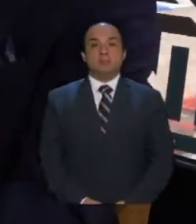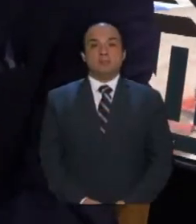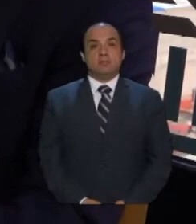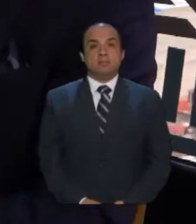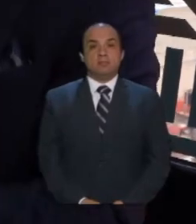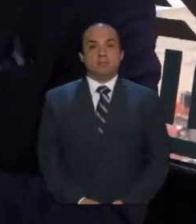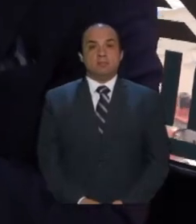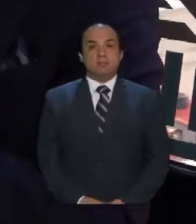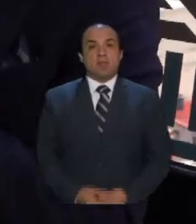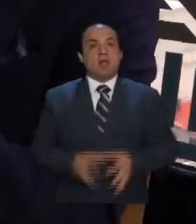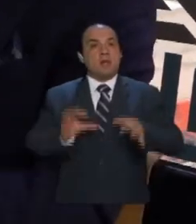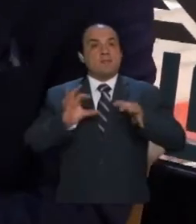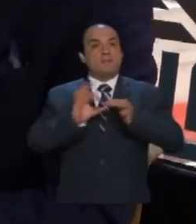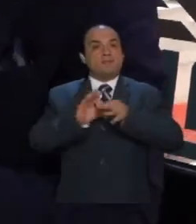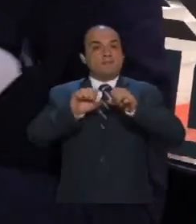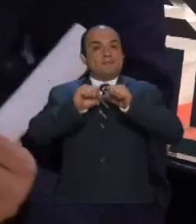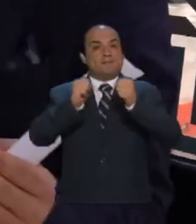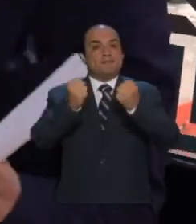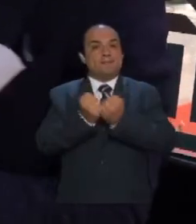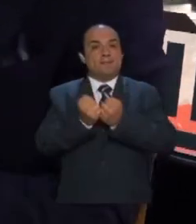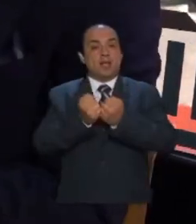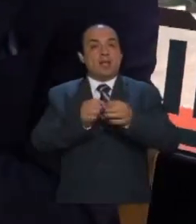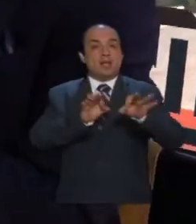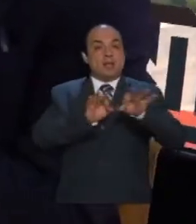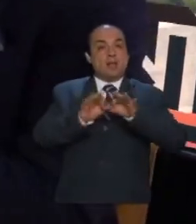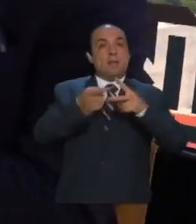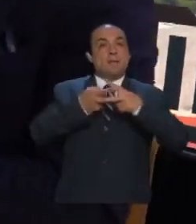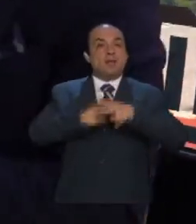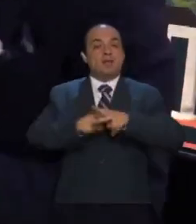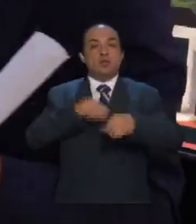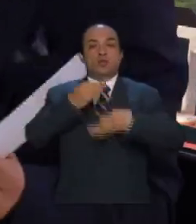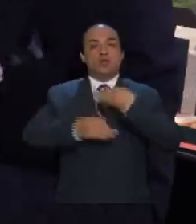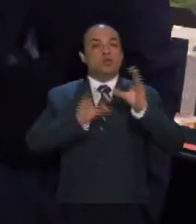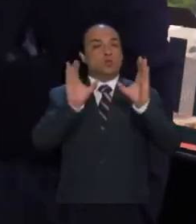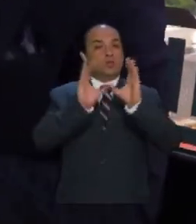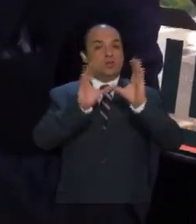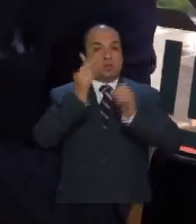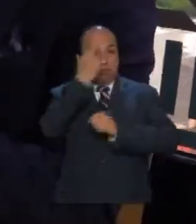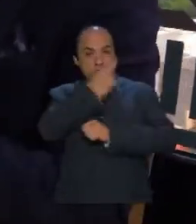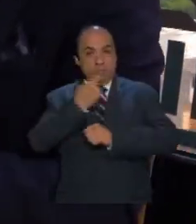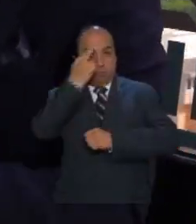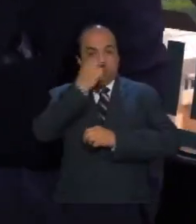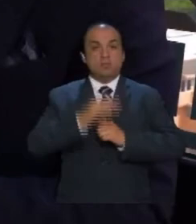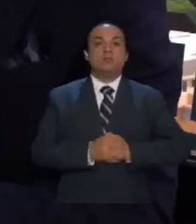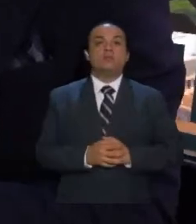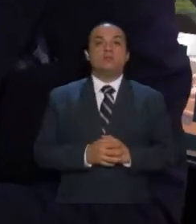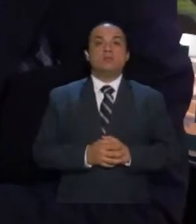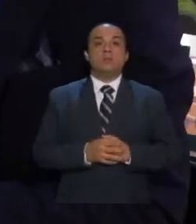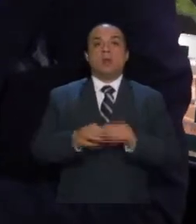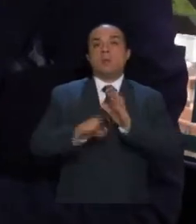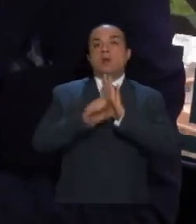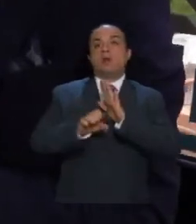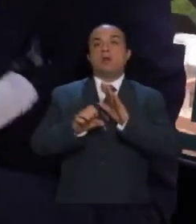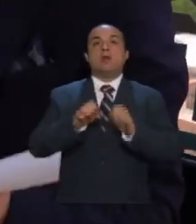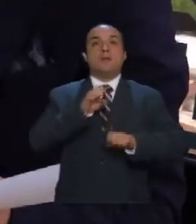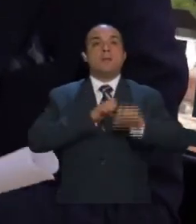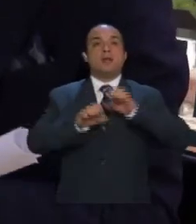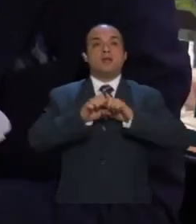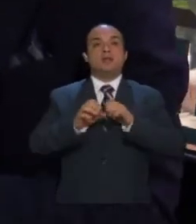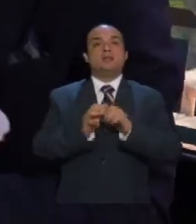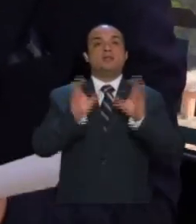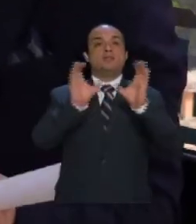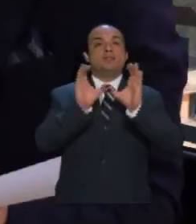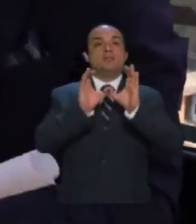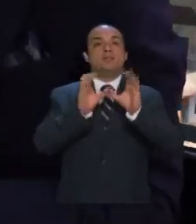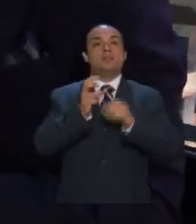el ensamblaje del sistema, puesta en marcha, todo esto está certificado. En este caso, la empresa que certificó es una